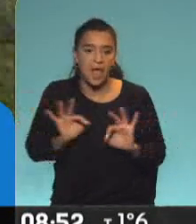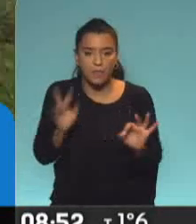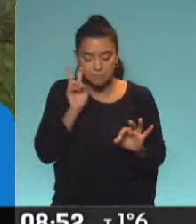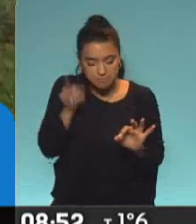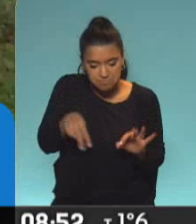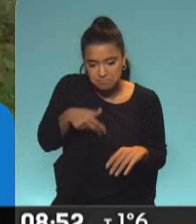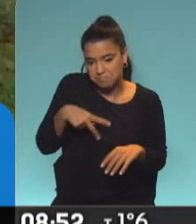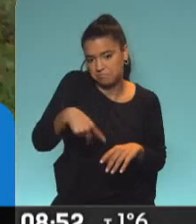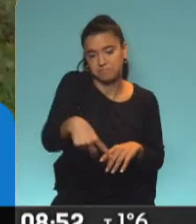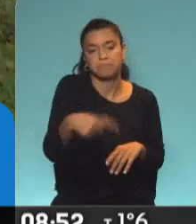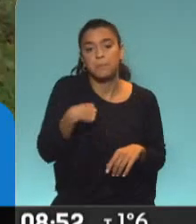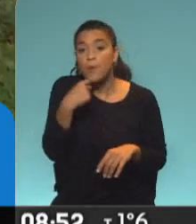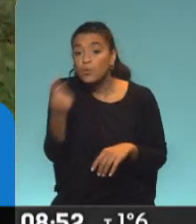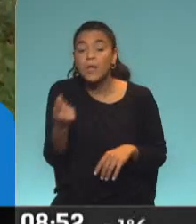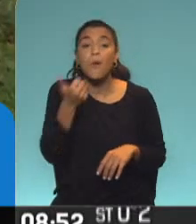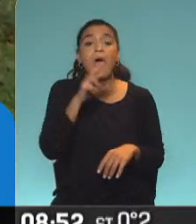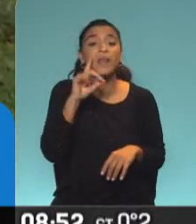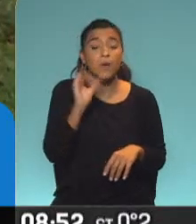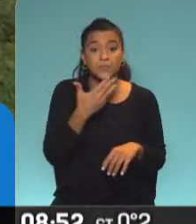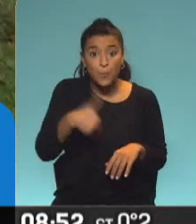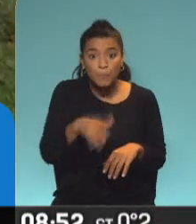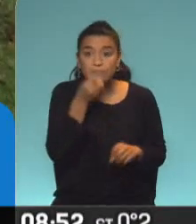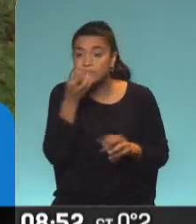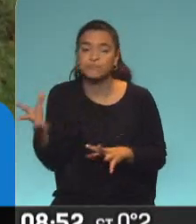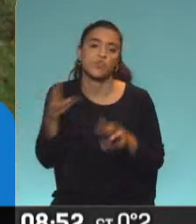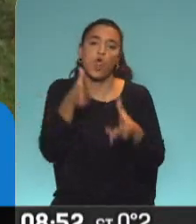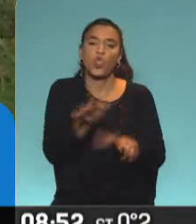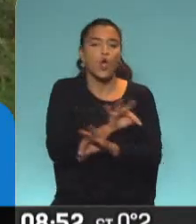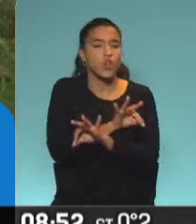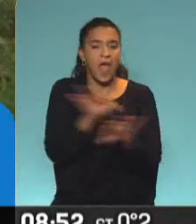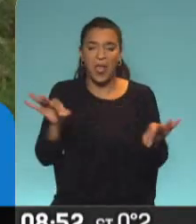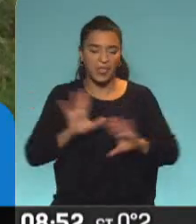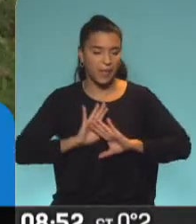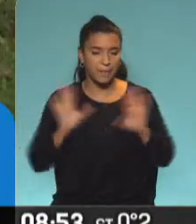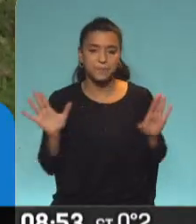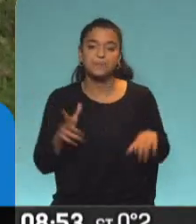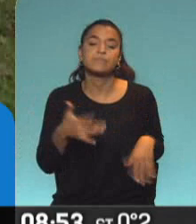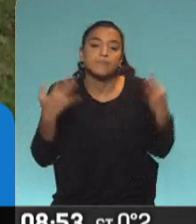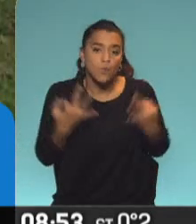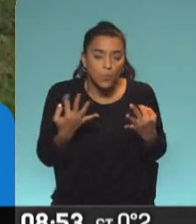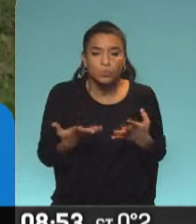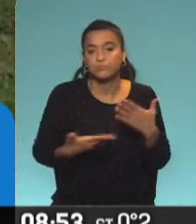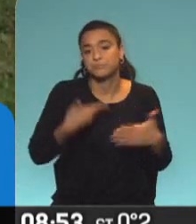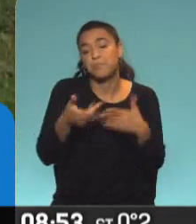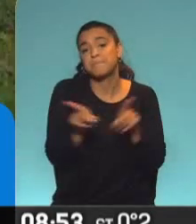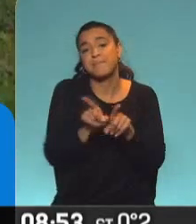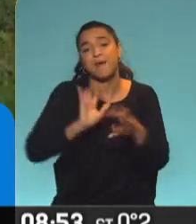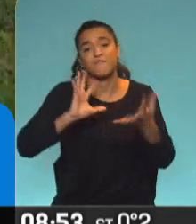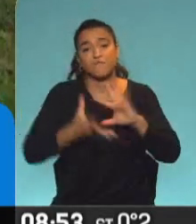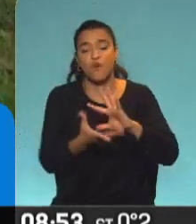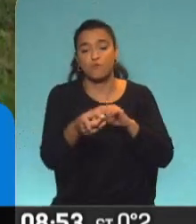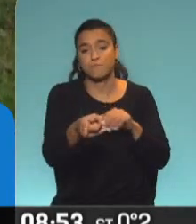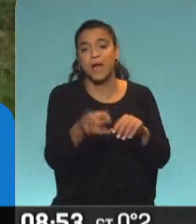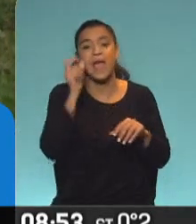mirada baja. Le preguntamos a Arribas si iba a declarar. No dijo absolutamente nada y se presume que también seguirá el mismo lineamiento que